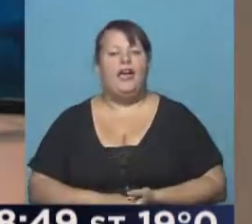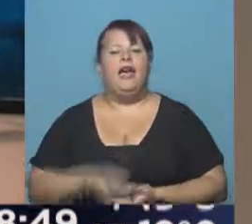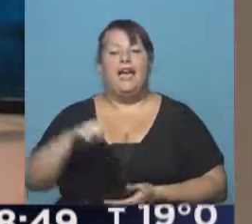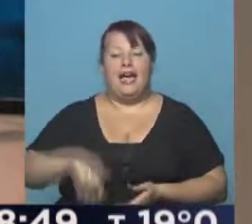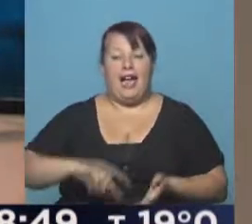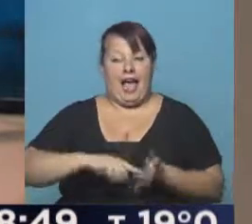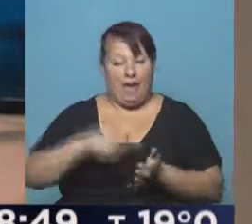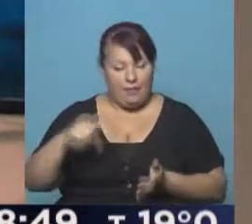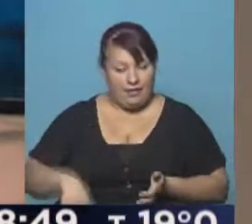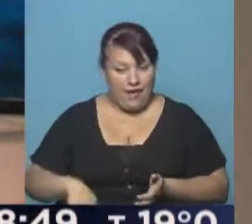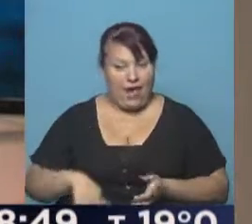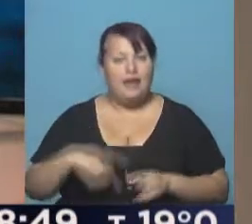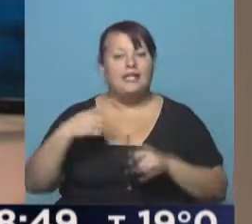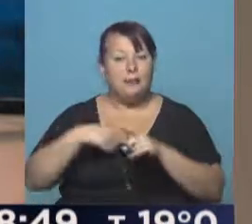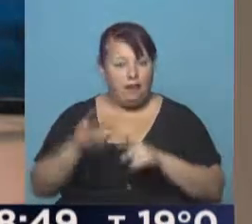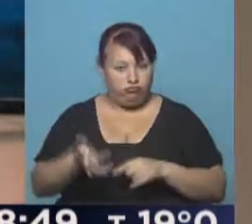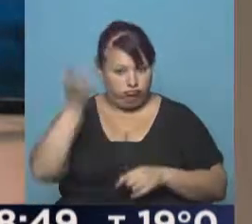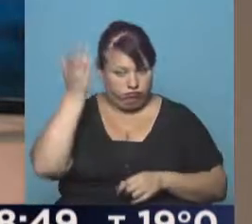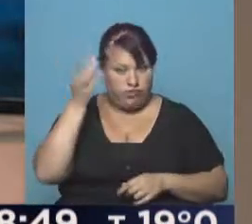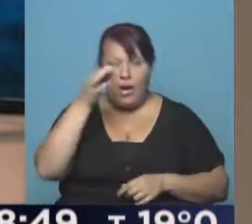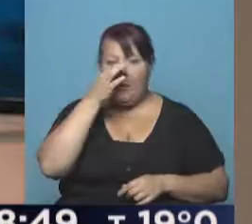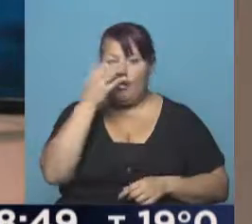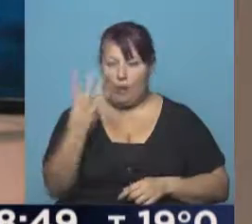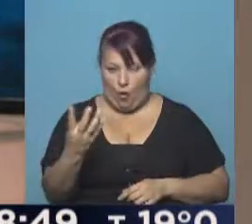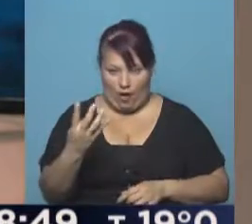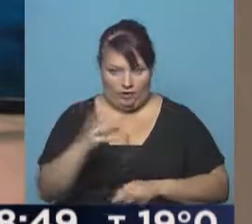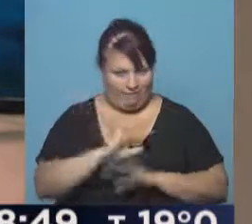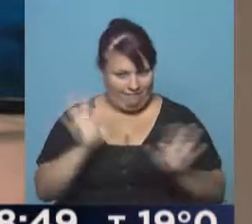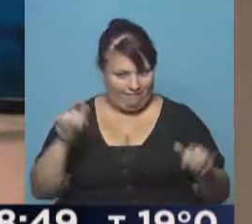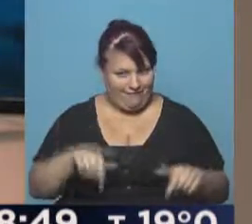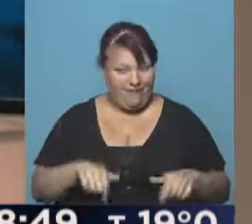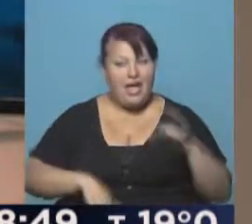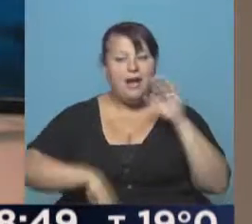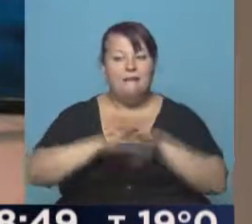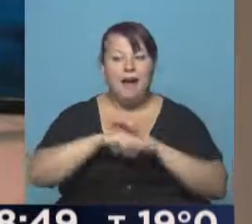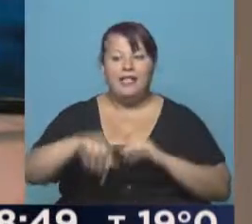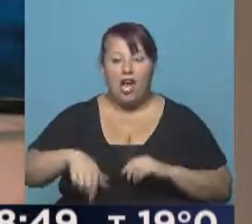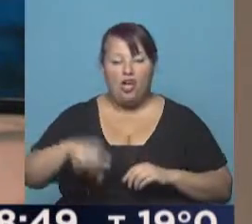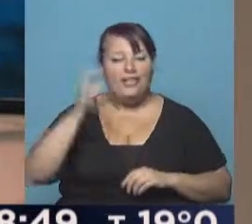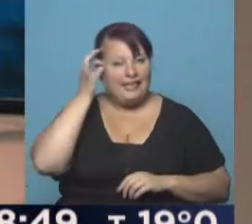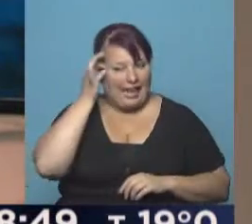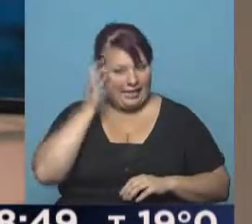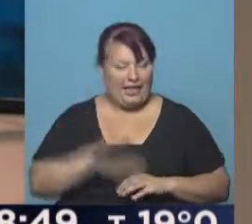la ciudad de Buenos Aires ascendió la temperatura a 24 ya. Máxima pronosticada 30.